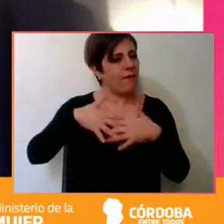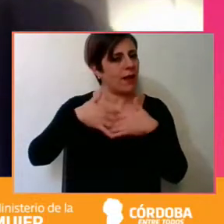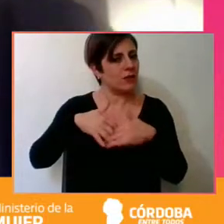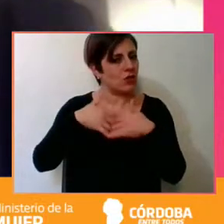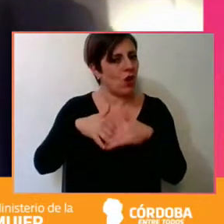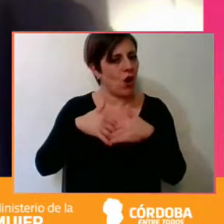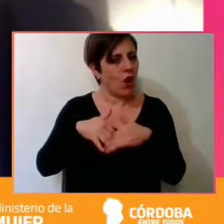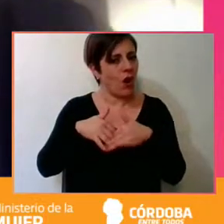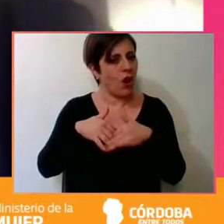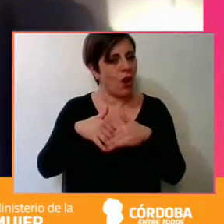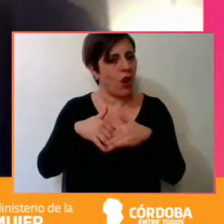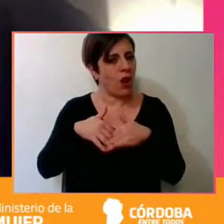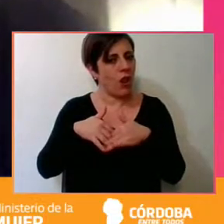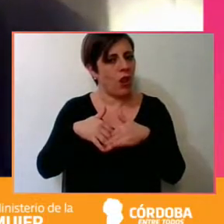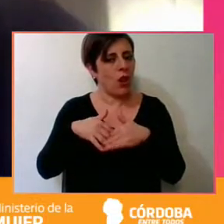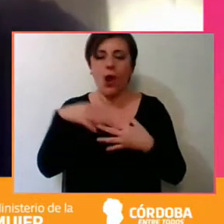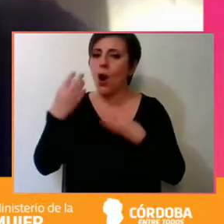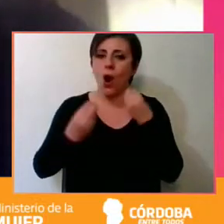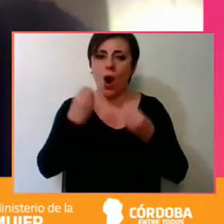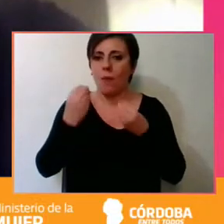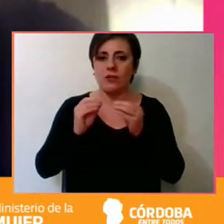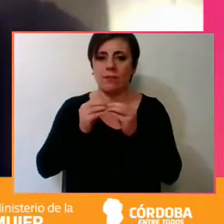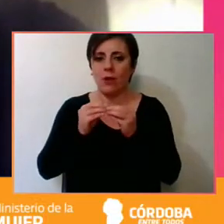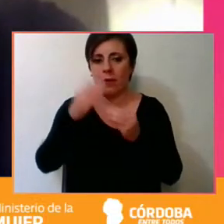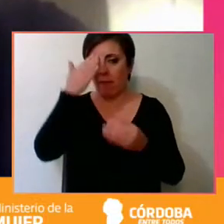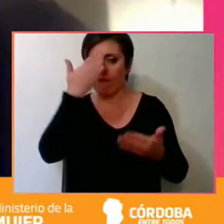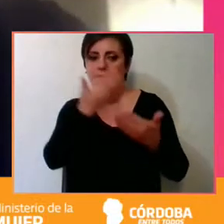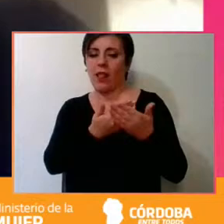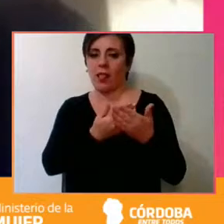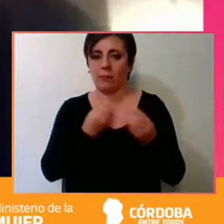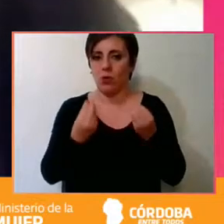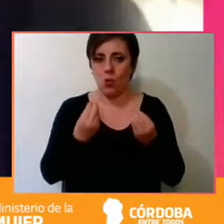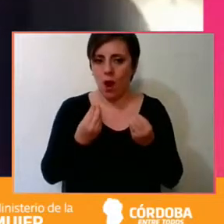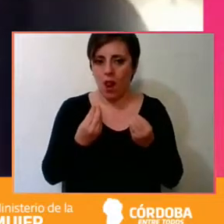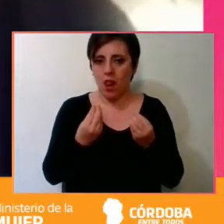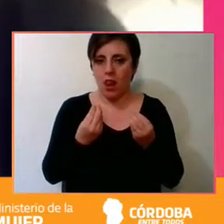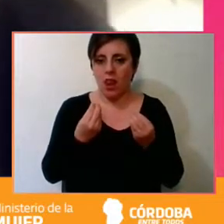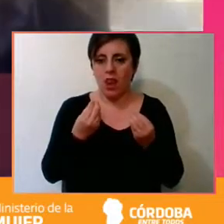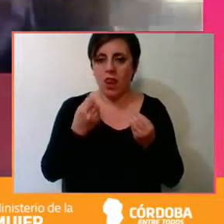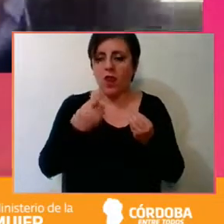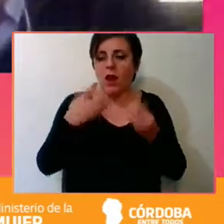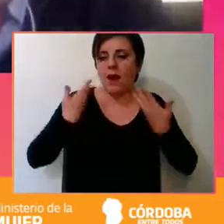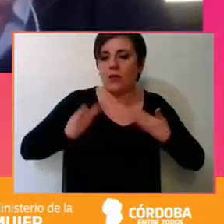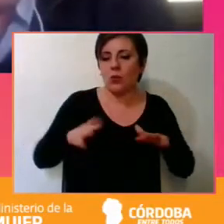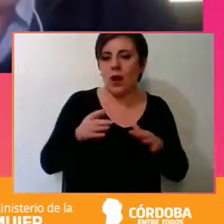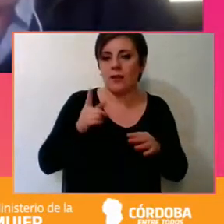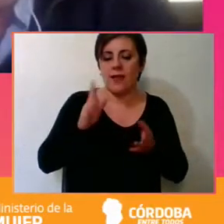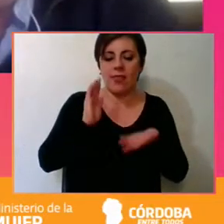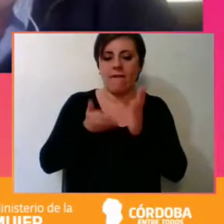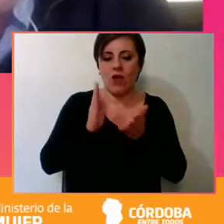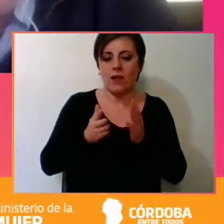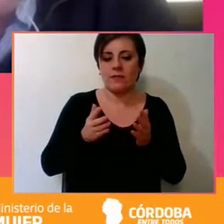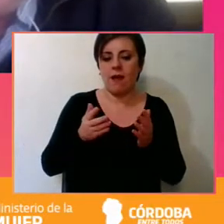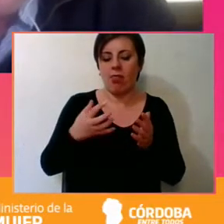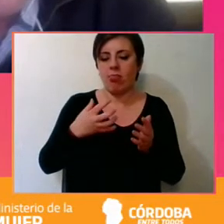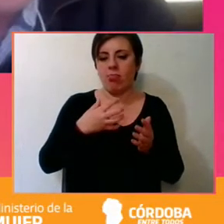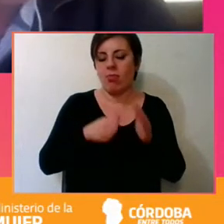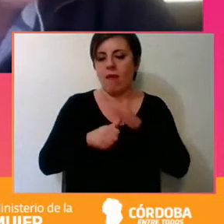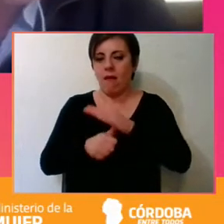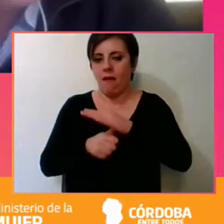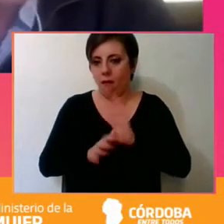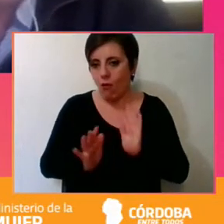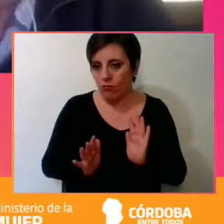a cómo es el problema al que nos enfrentamos. ¿Cuál es la naturaleza de la violencia de género? Y esto